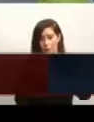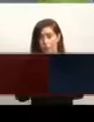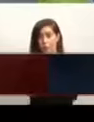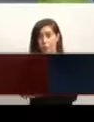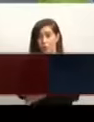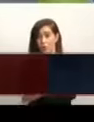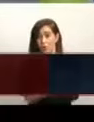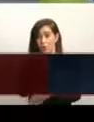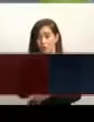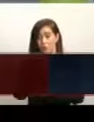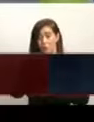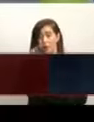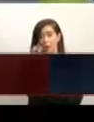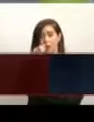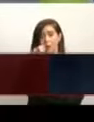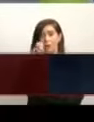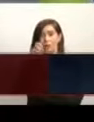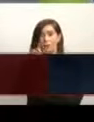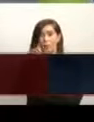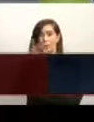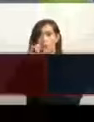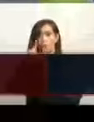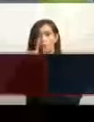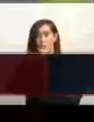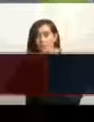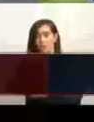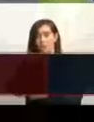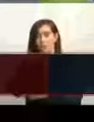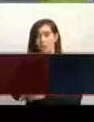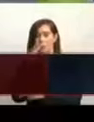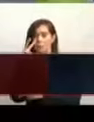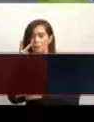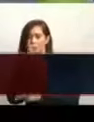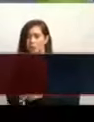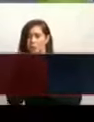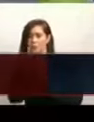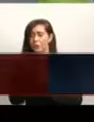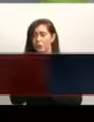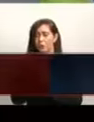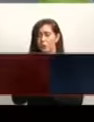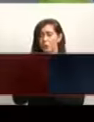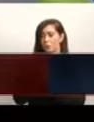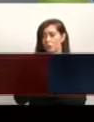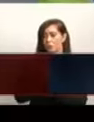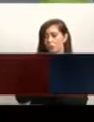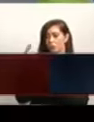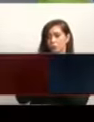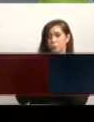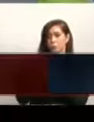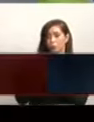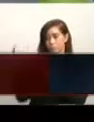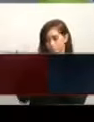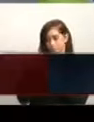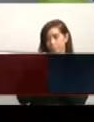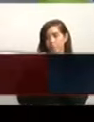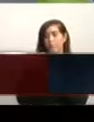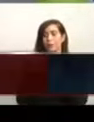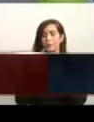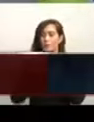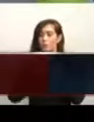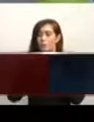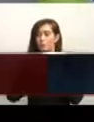Morillo Quín y conversamos con su encargado responsable, llegando